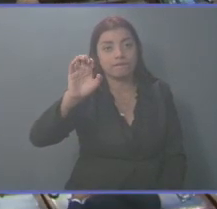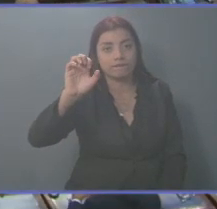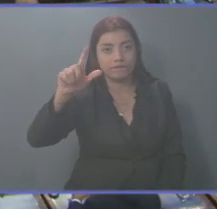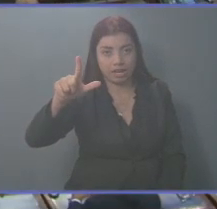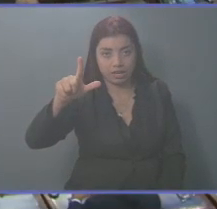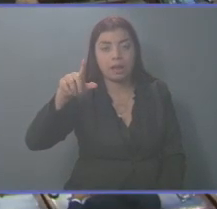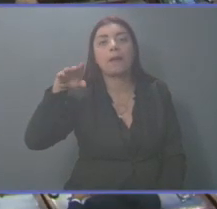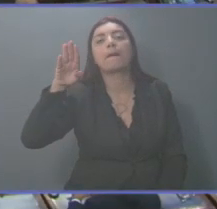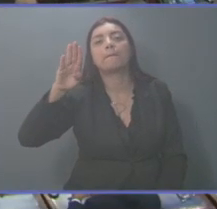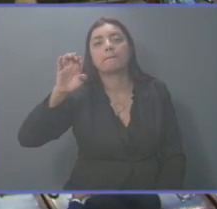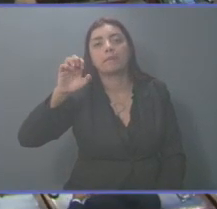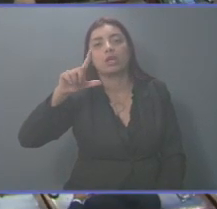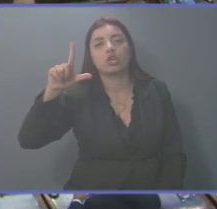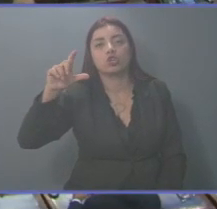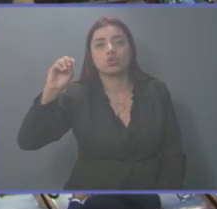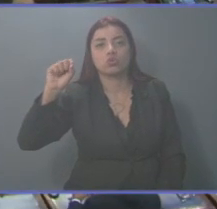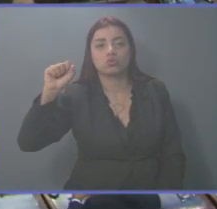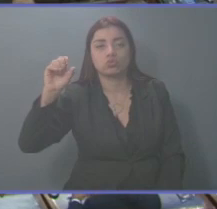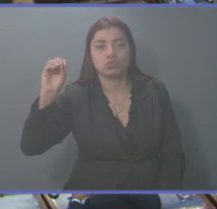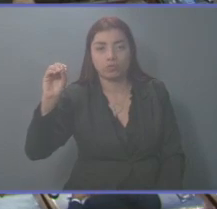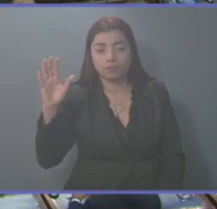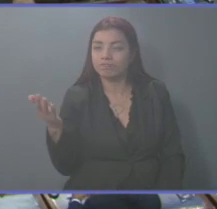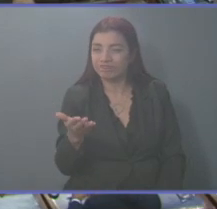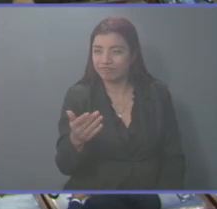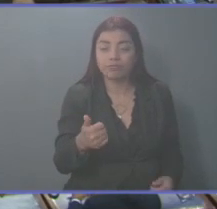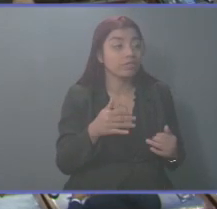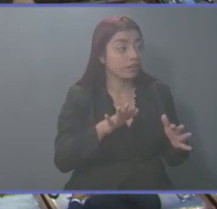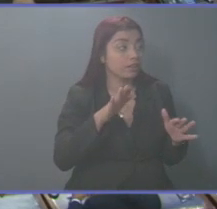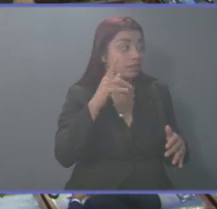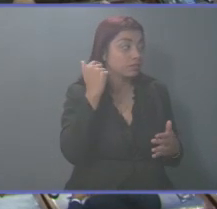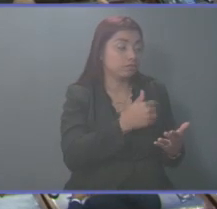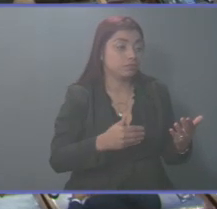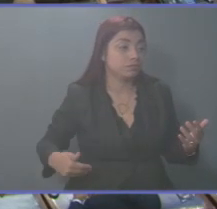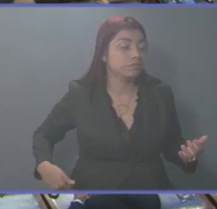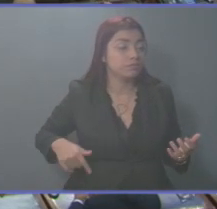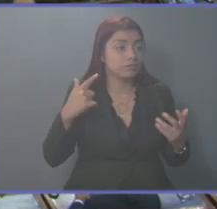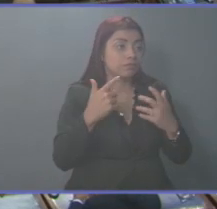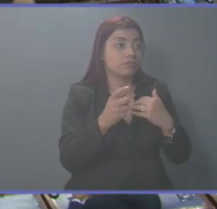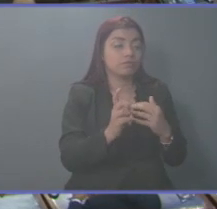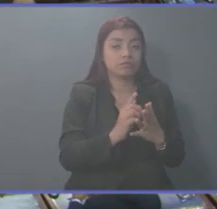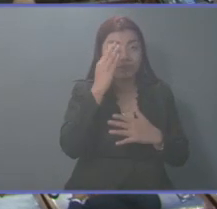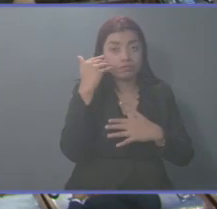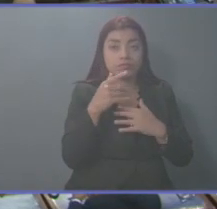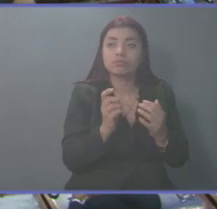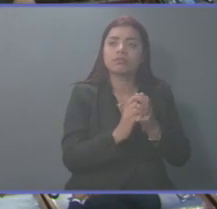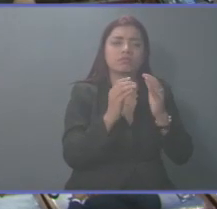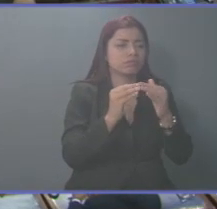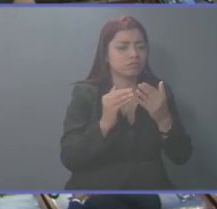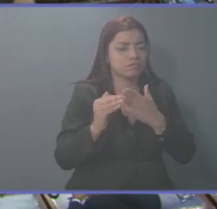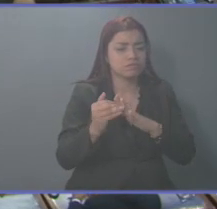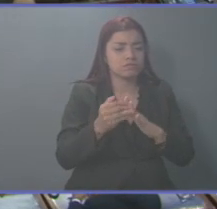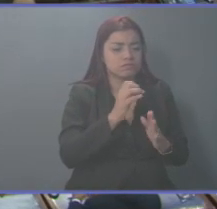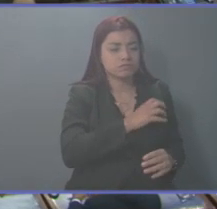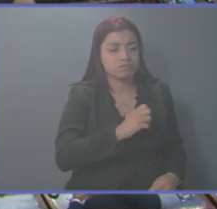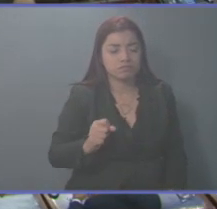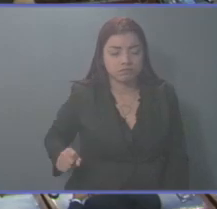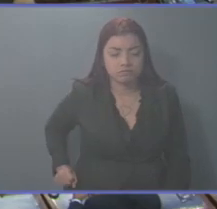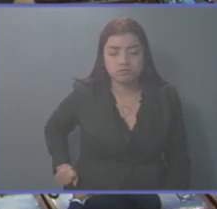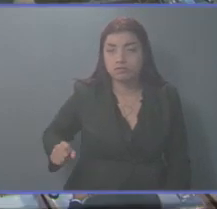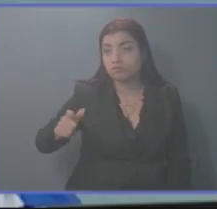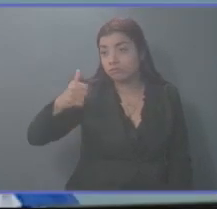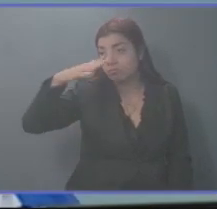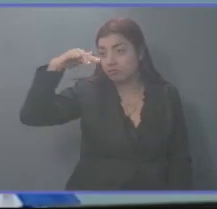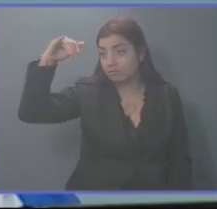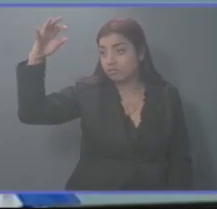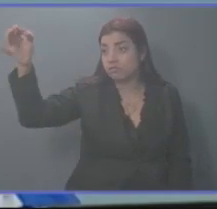Gracias, presidente. Muy buenas tardes, colegas, diputados, diputadas, y en especial a la comunidad de salvadoreños en el exterior, a quienes